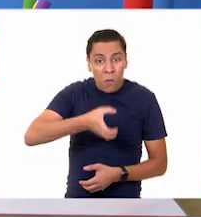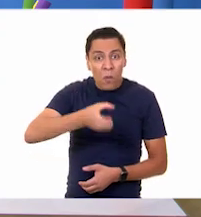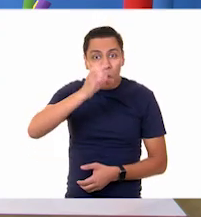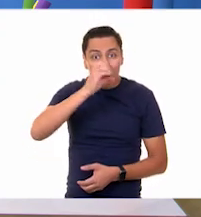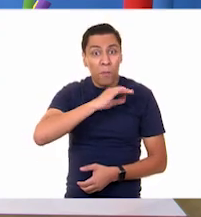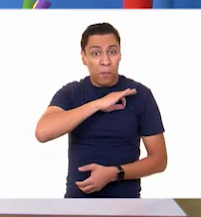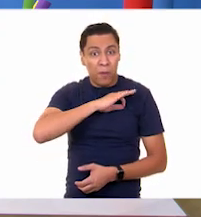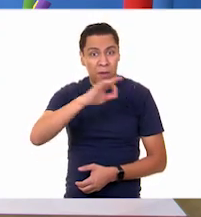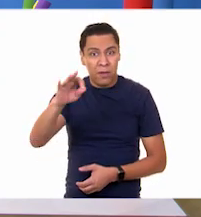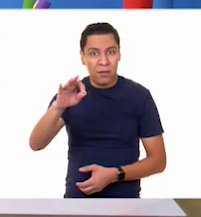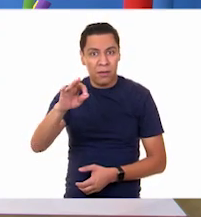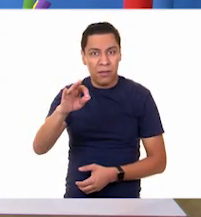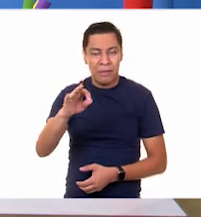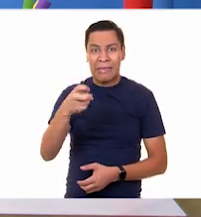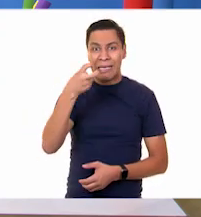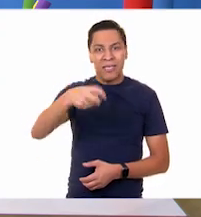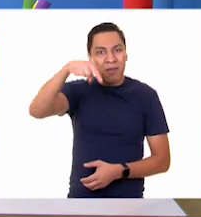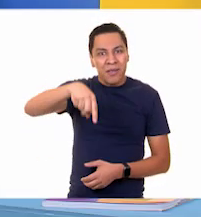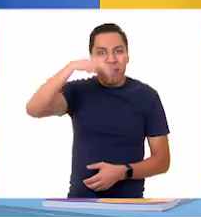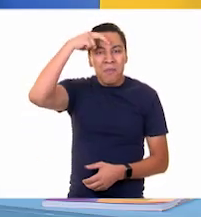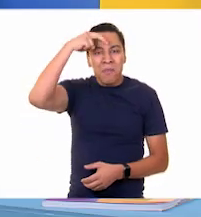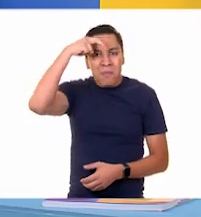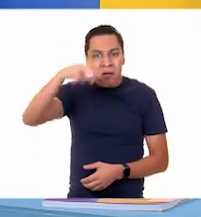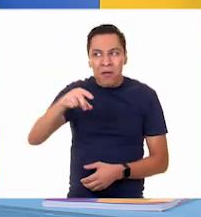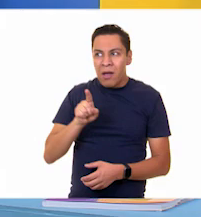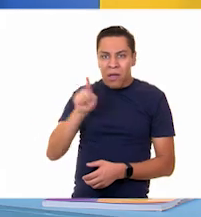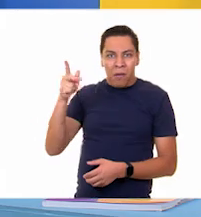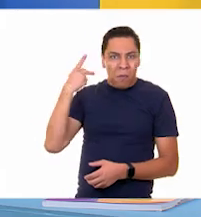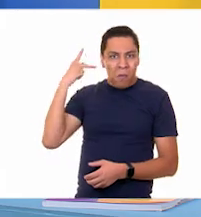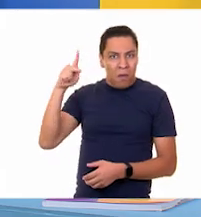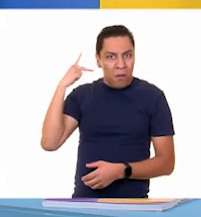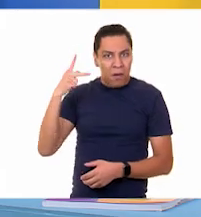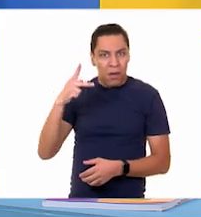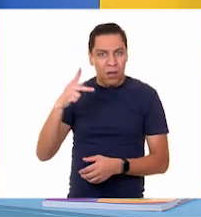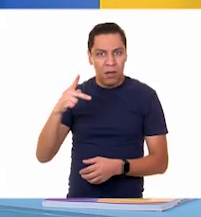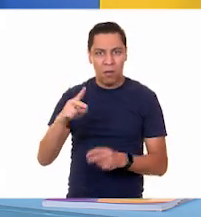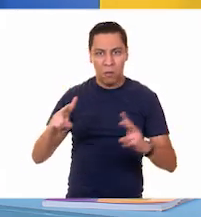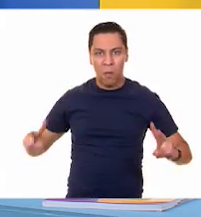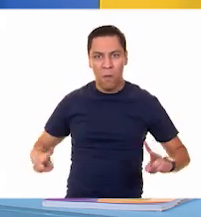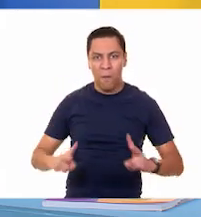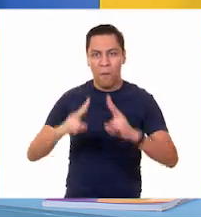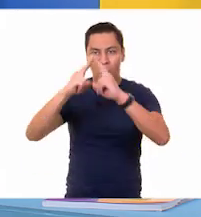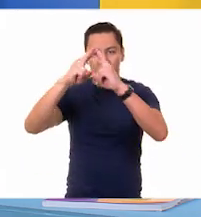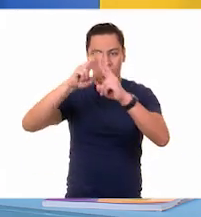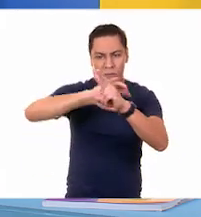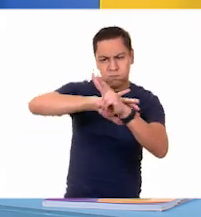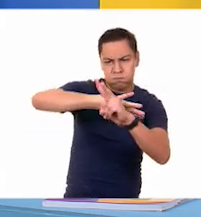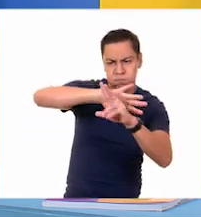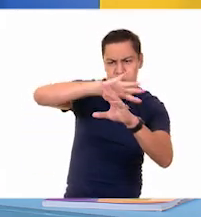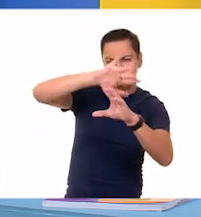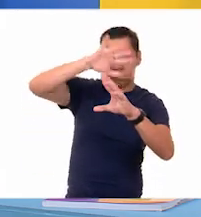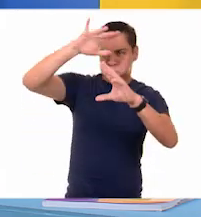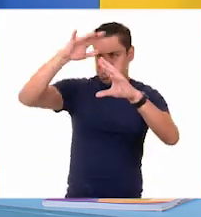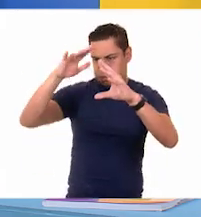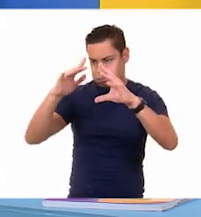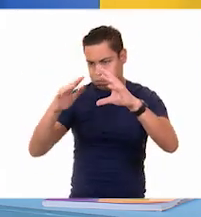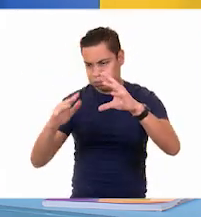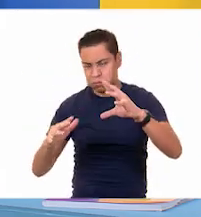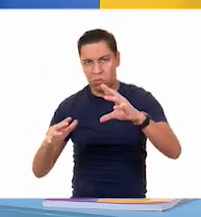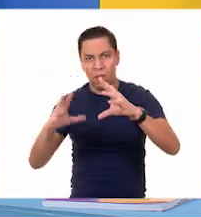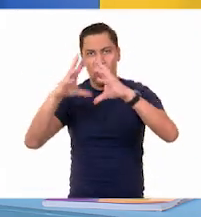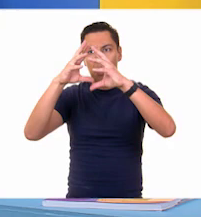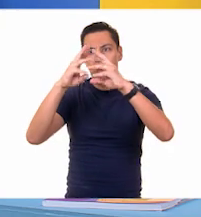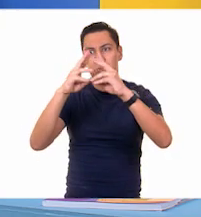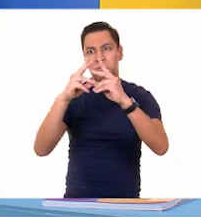Sí, entonces, uno de los efectos inmediatos de la extinción de los glaciares es la reducción de la cantidad de agua dulce a